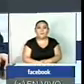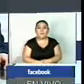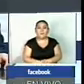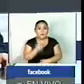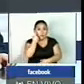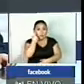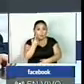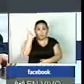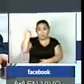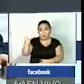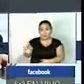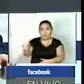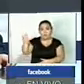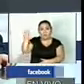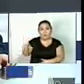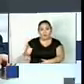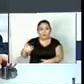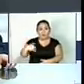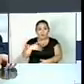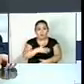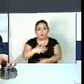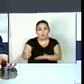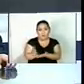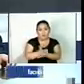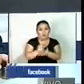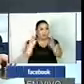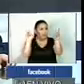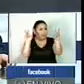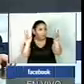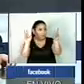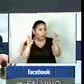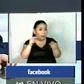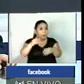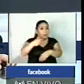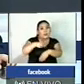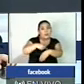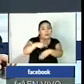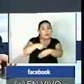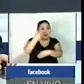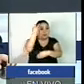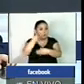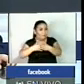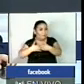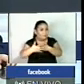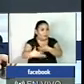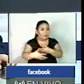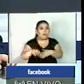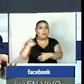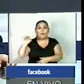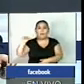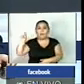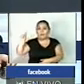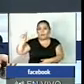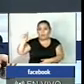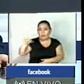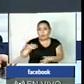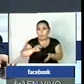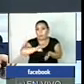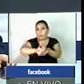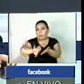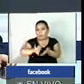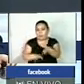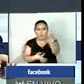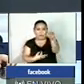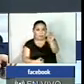Bien, ahí tenemos las declaraciones del ministro de Hacienda Nelson Fuentes sobre el tema de la postergación de la fecha para la presentación y también para el pago de la declaración del